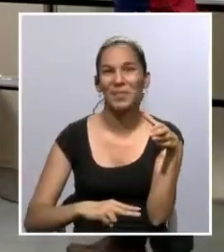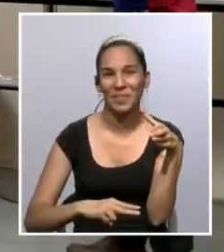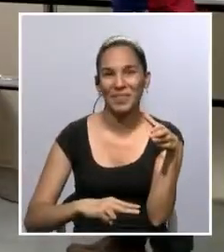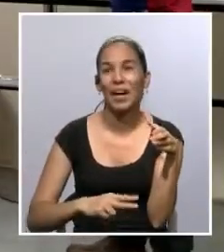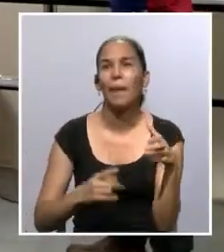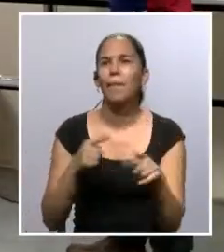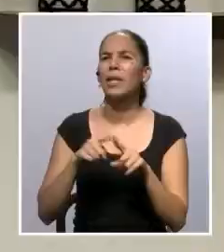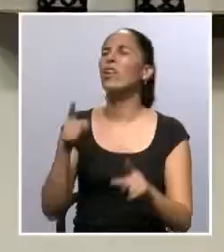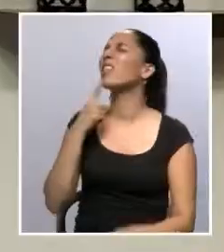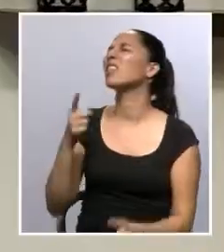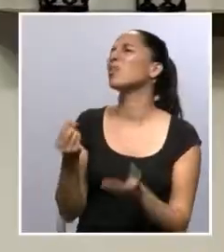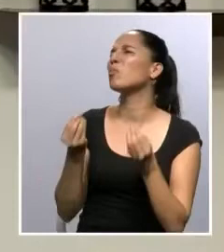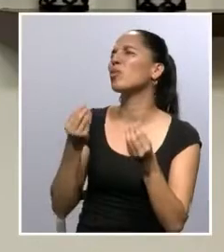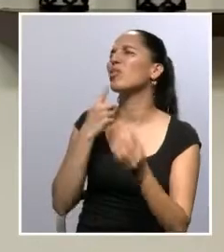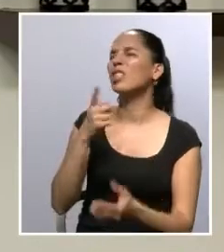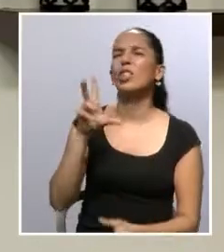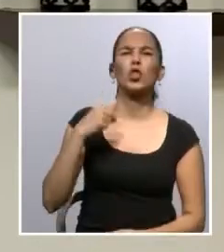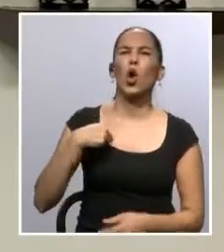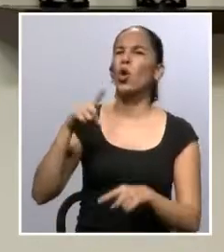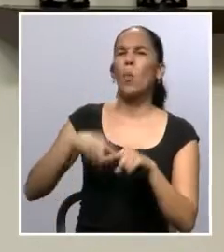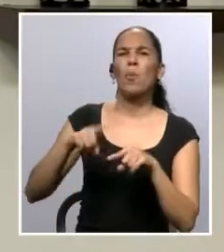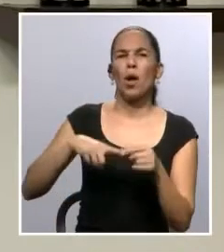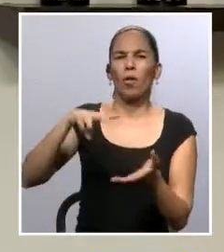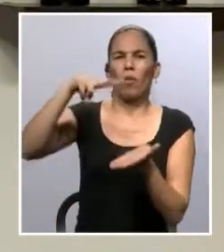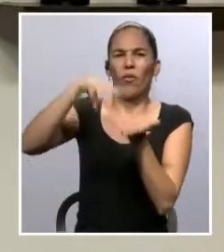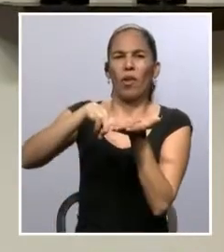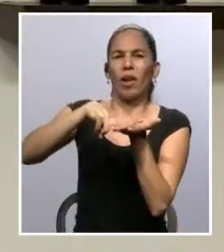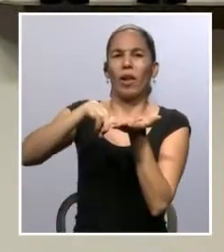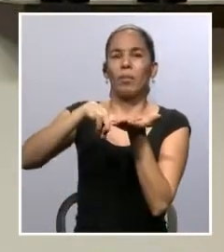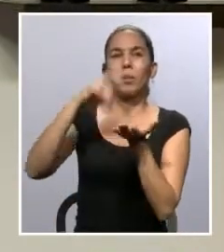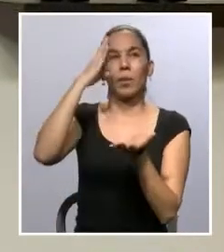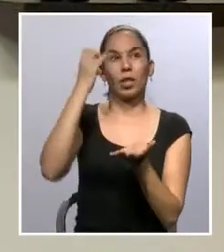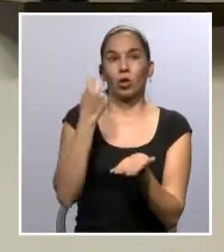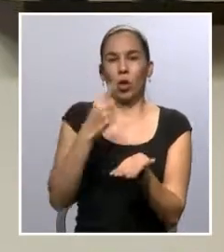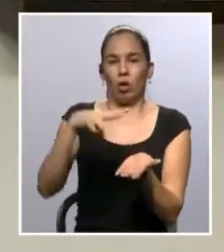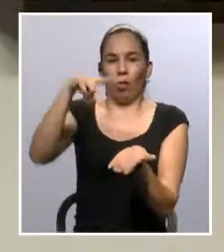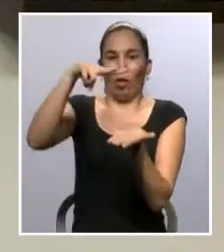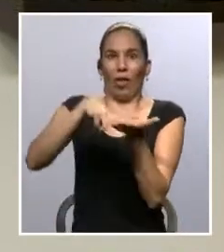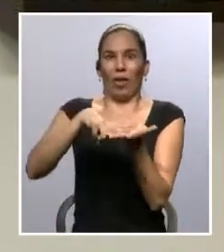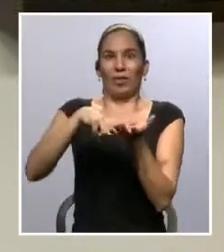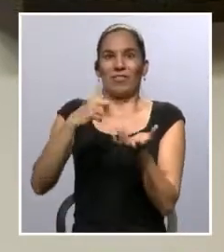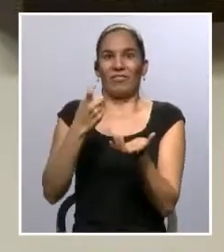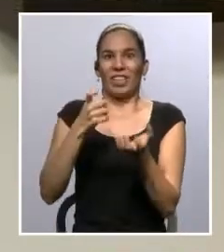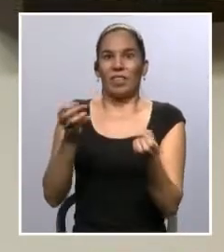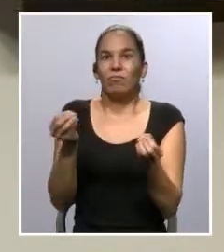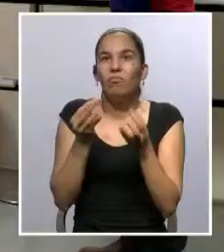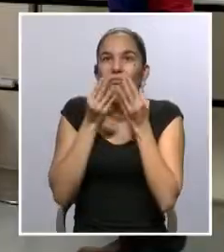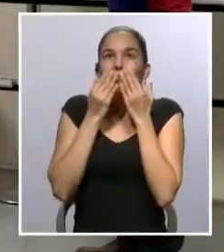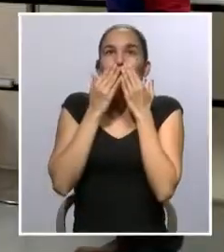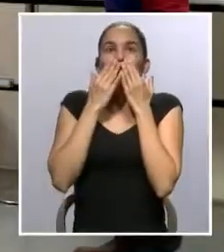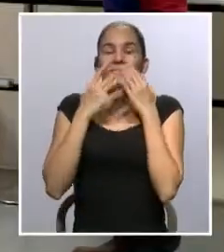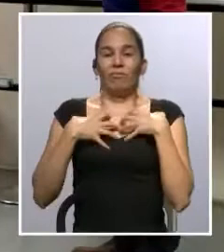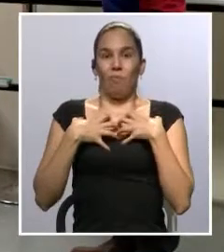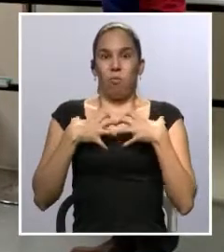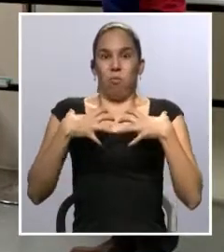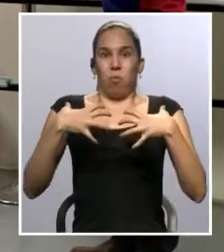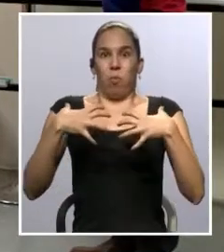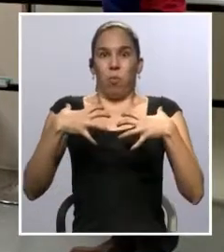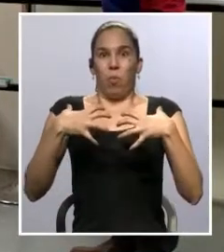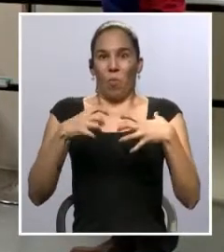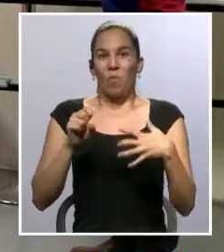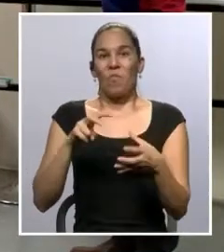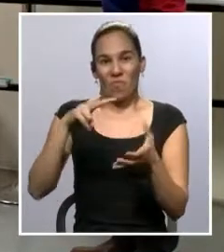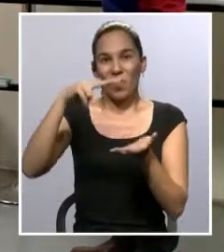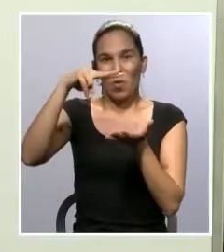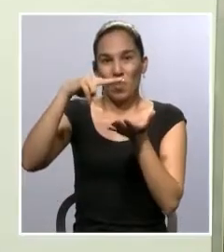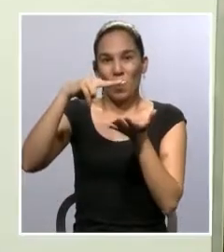porque simplemente se pone en estado horizontal, pero no toman aire. ¿Sí? Entonces lo que hacemos al botar el aire